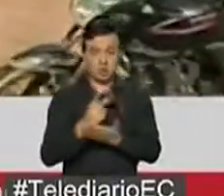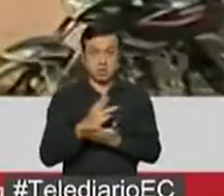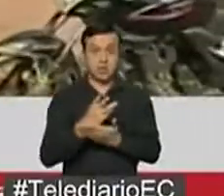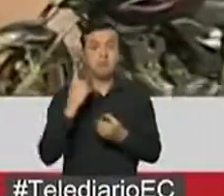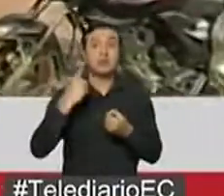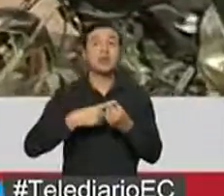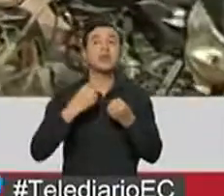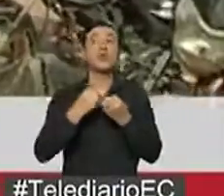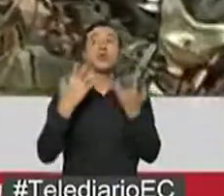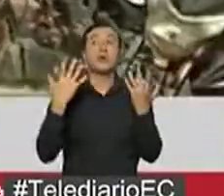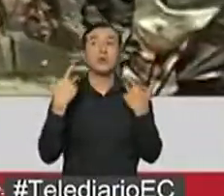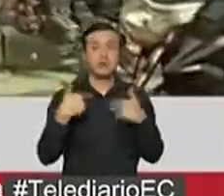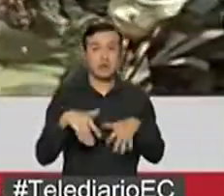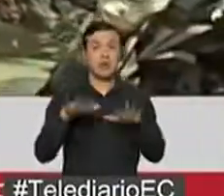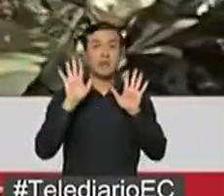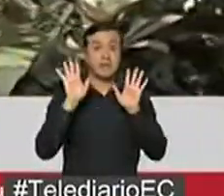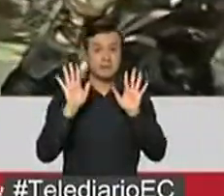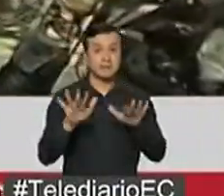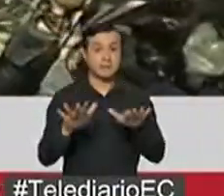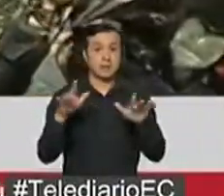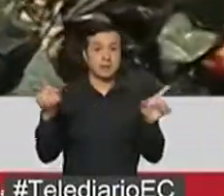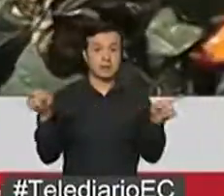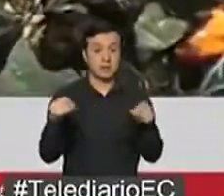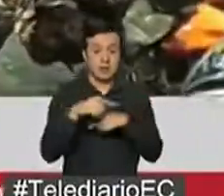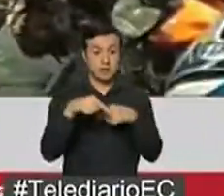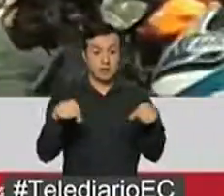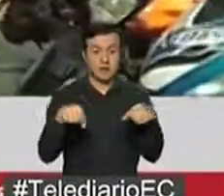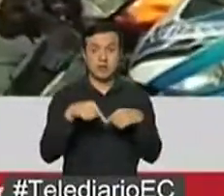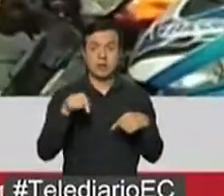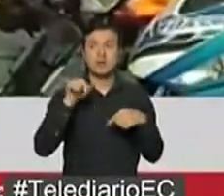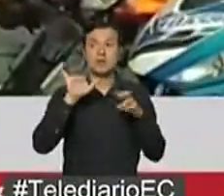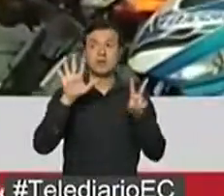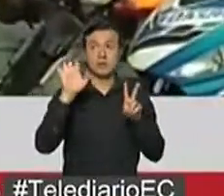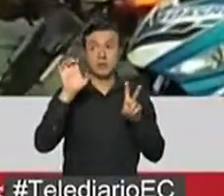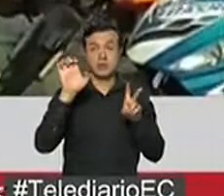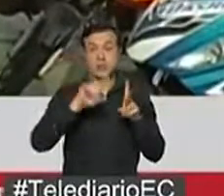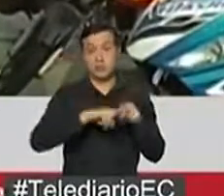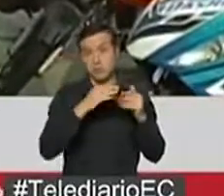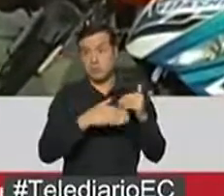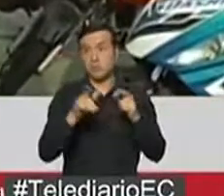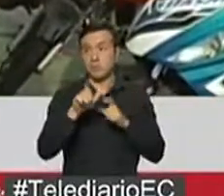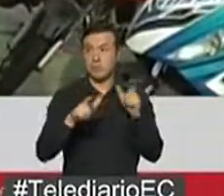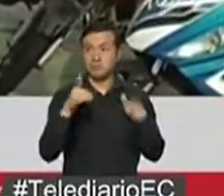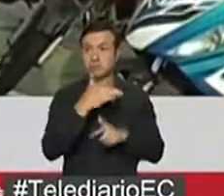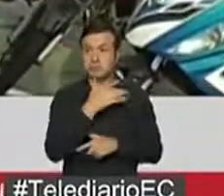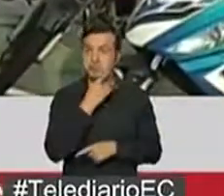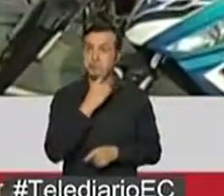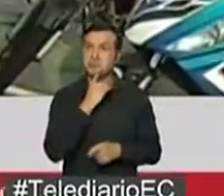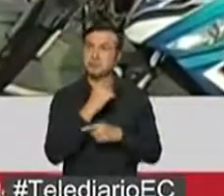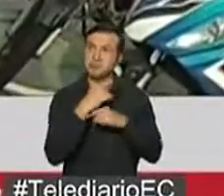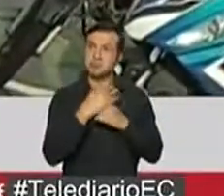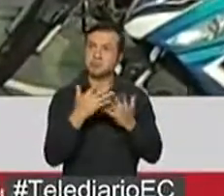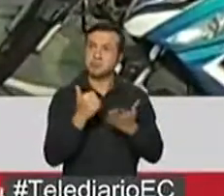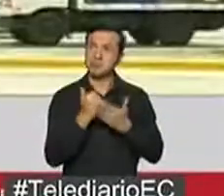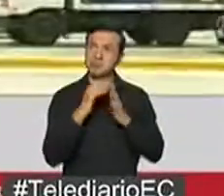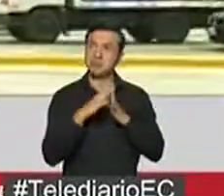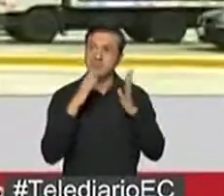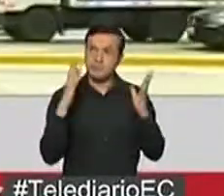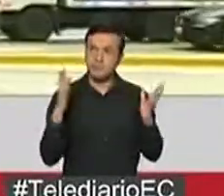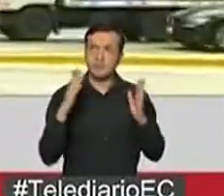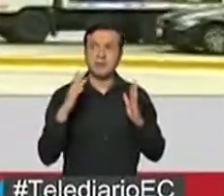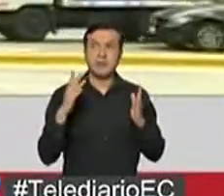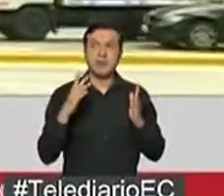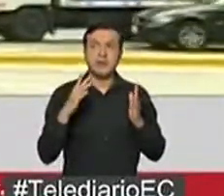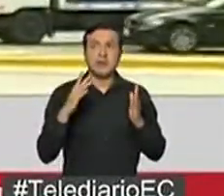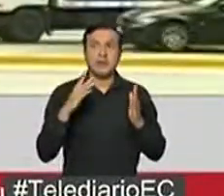10.000 viajes en estos es cubres en samborondón operan desde el 7 de enero y los usuarios dan cuenta de sus beneficios bajar